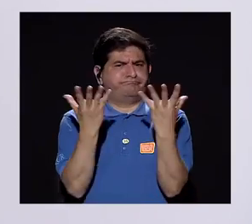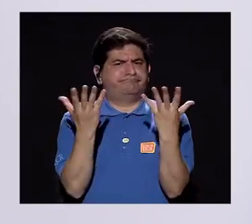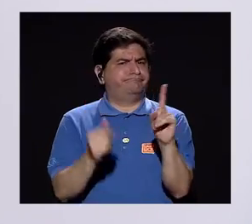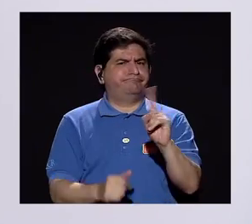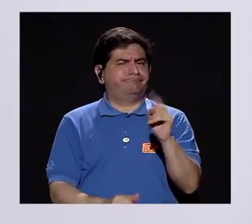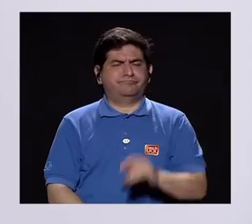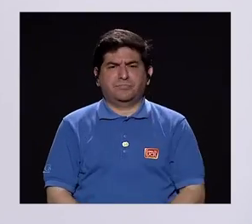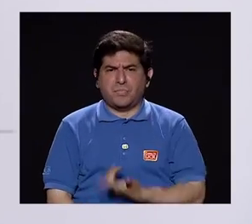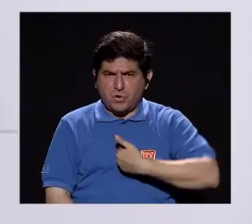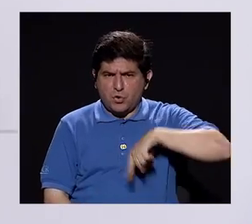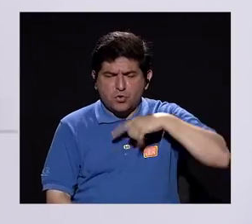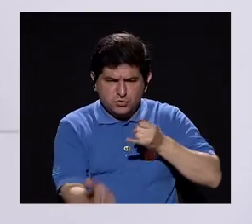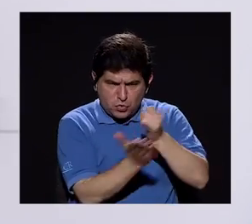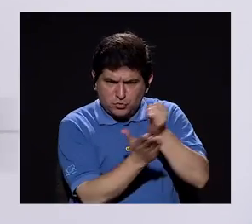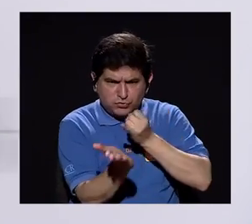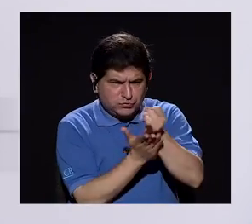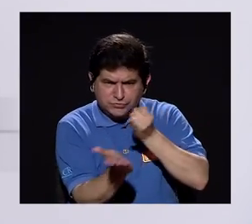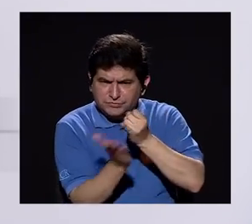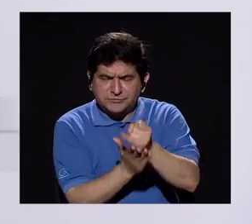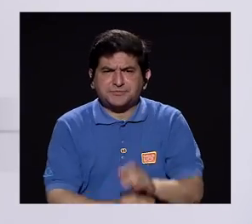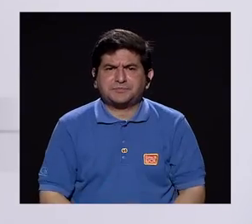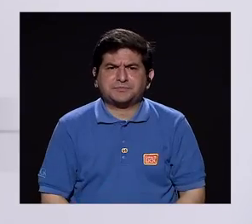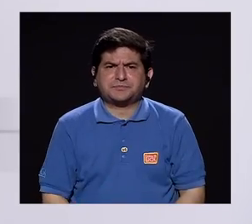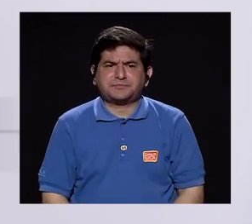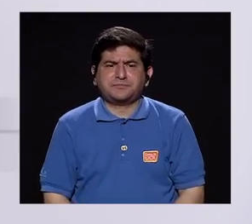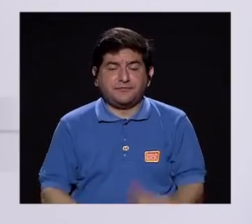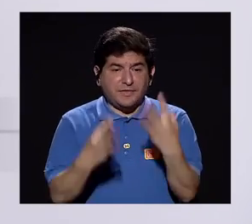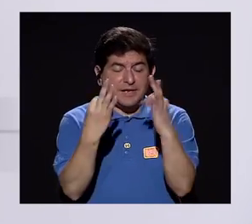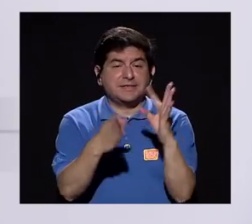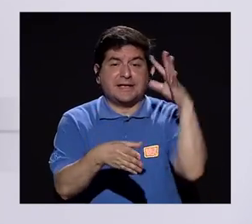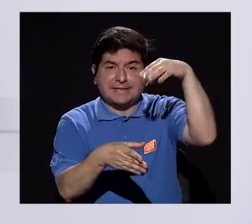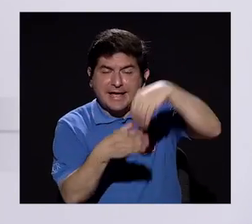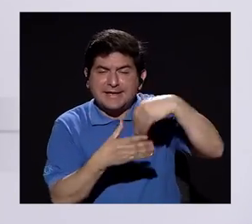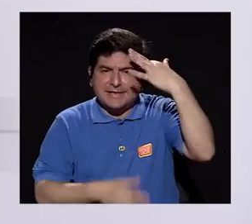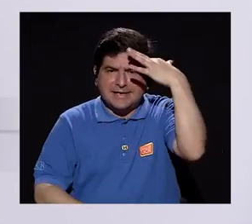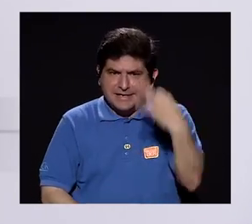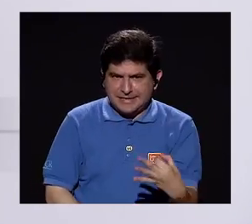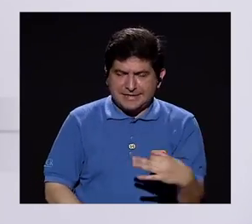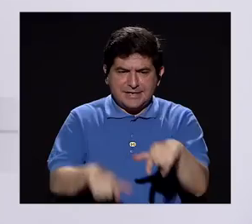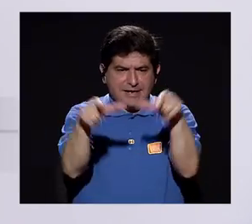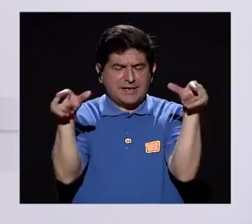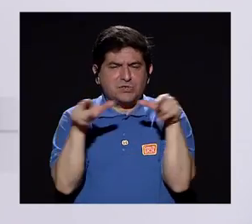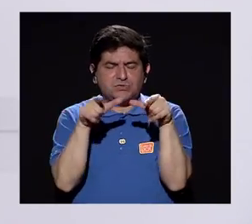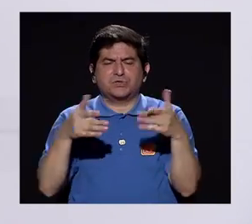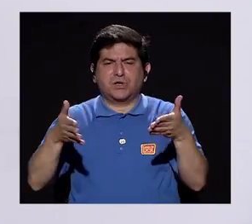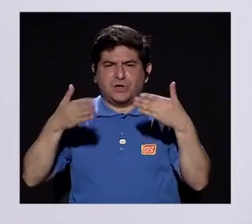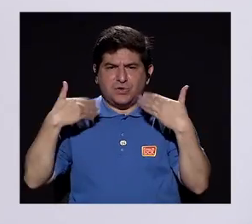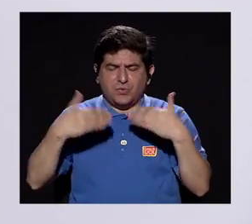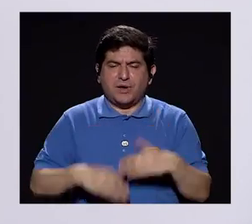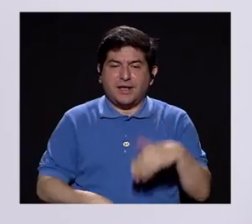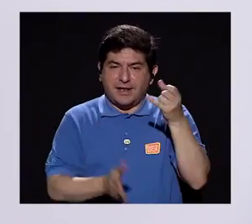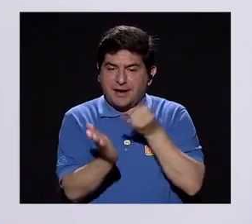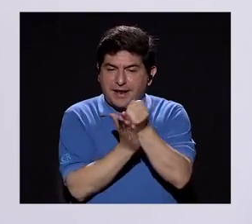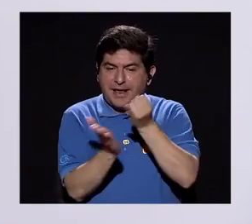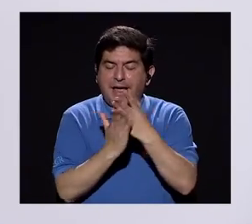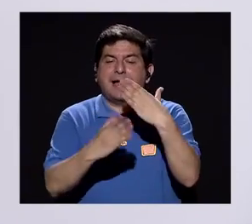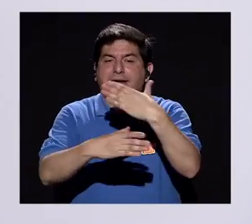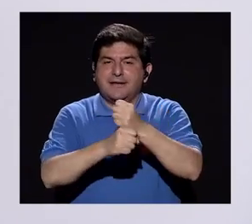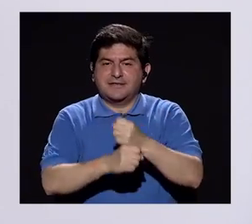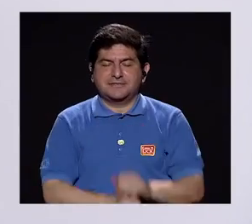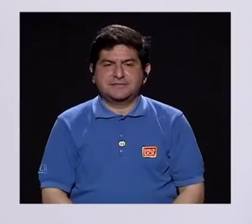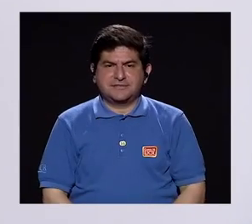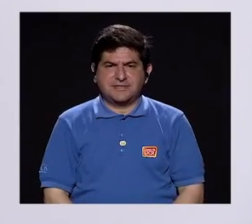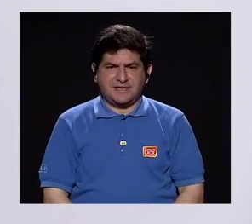abundante verdad y nosotros hemos hecho investigaciones para poder incluir criterios en zonas tropicales a la investigación que